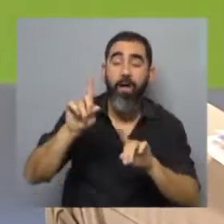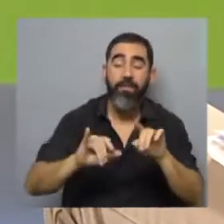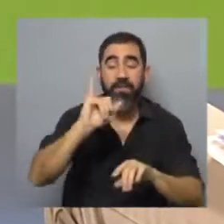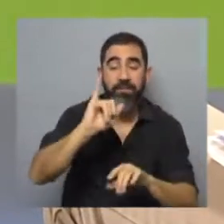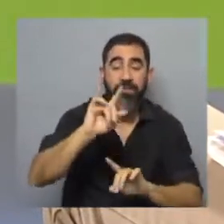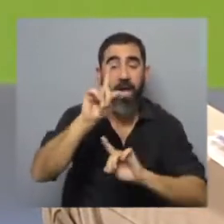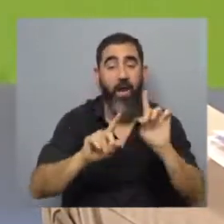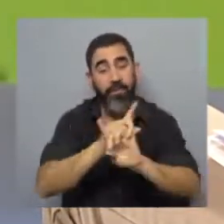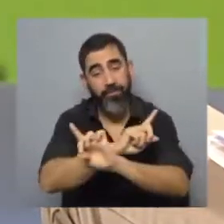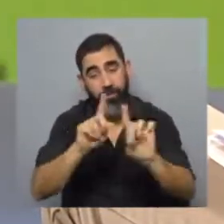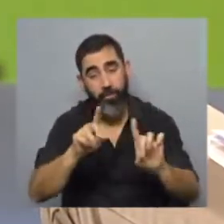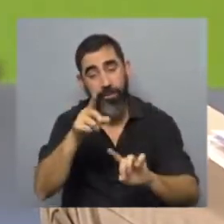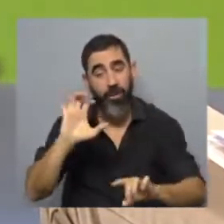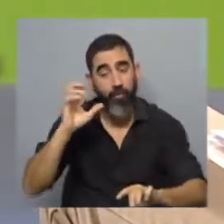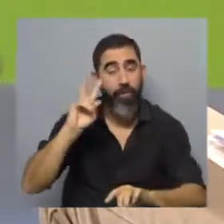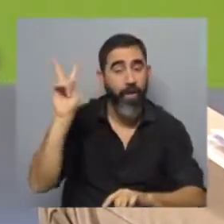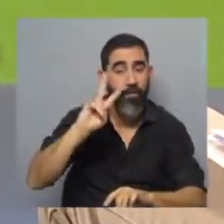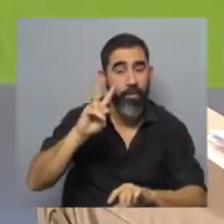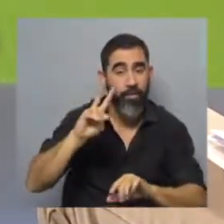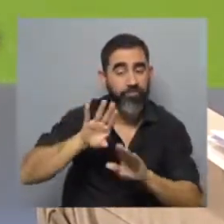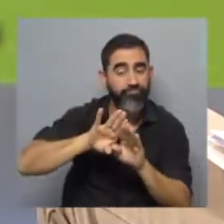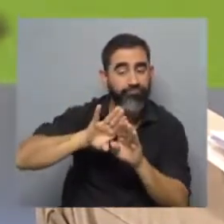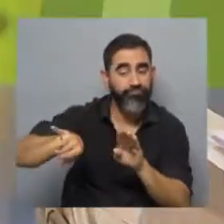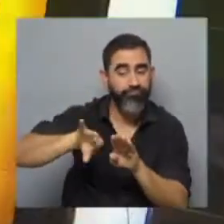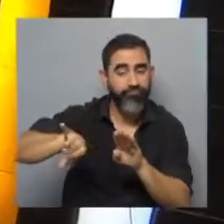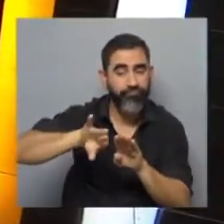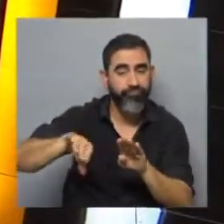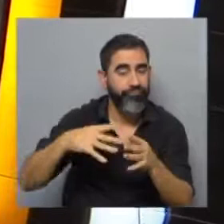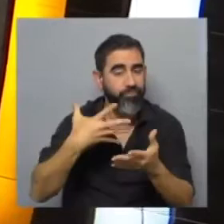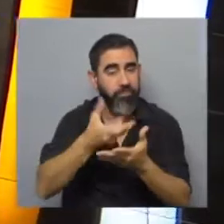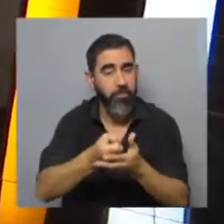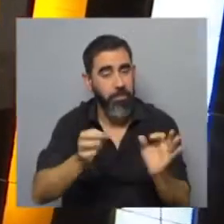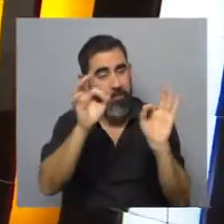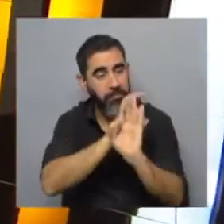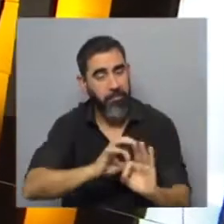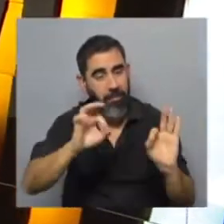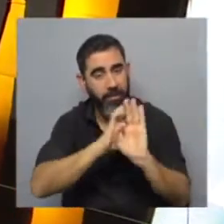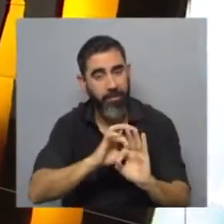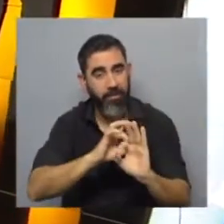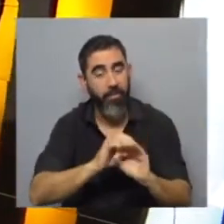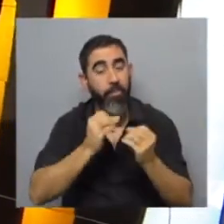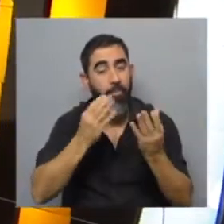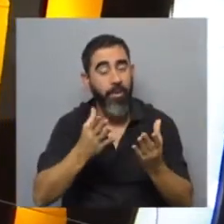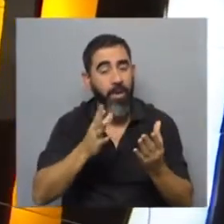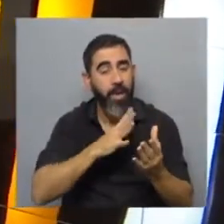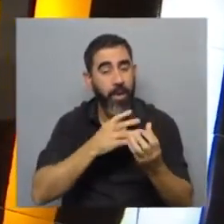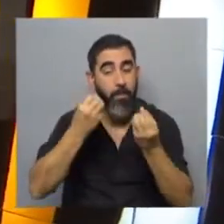y esas frutas y verduras van quedando en la góndola y nadie las elige con la consiguiente pérdida que